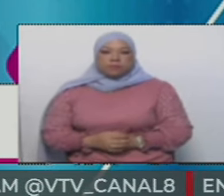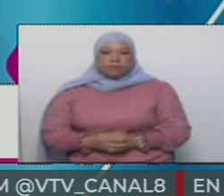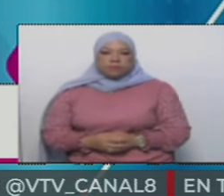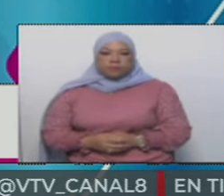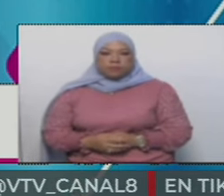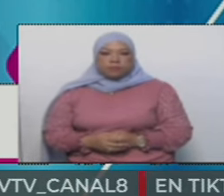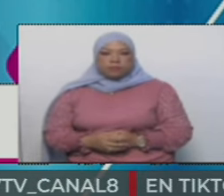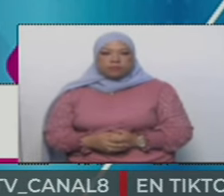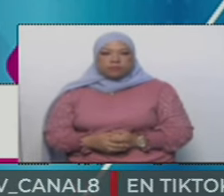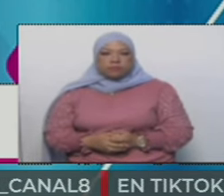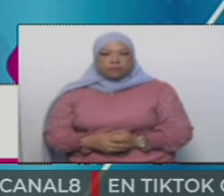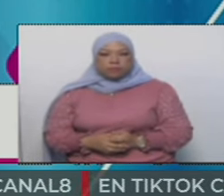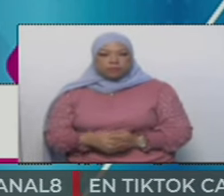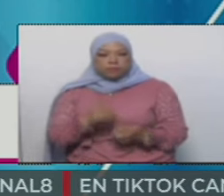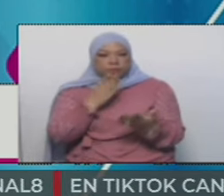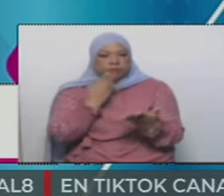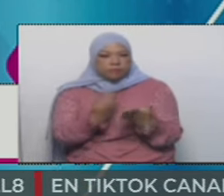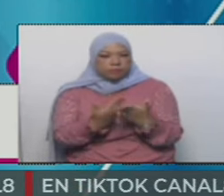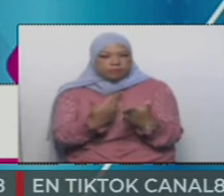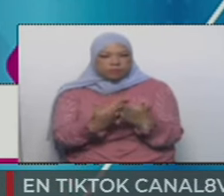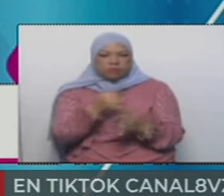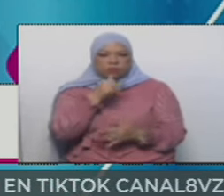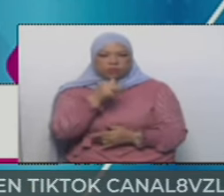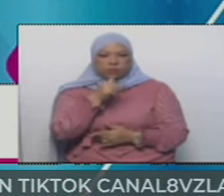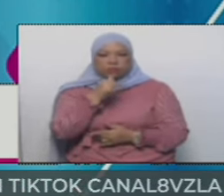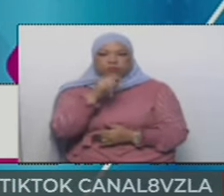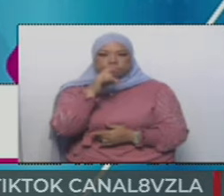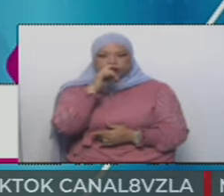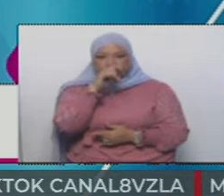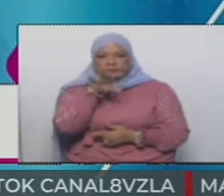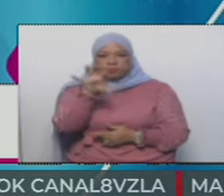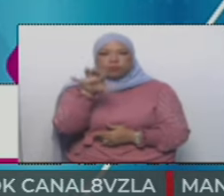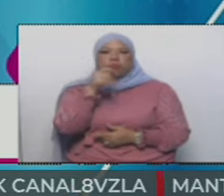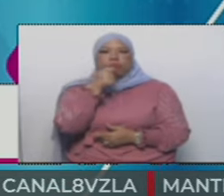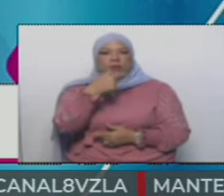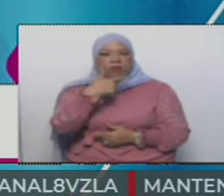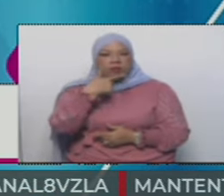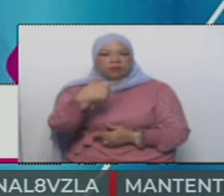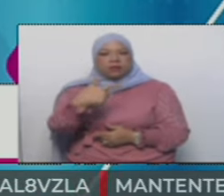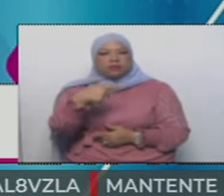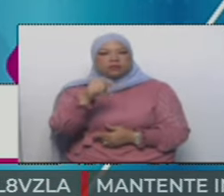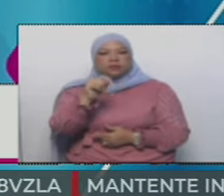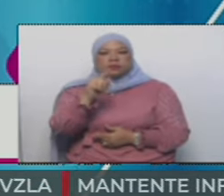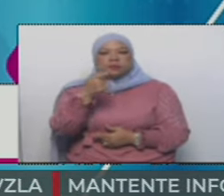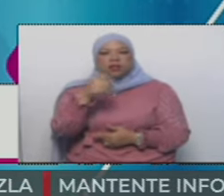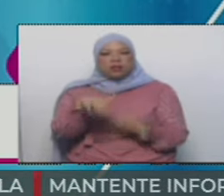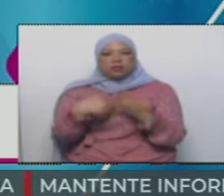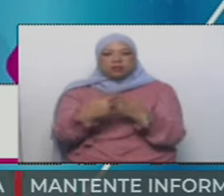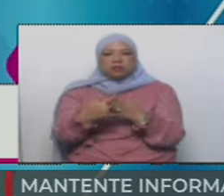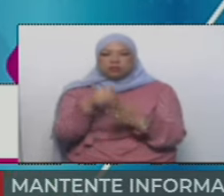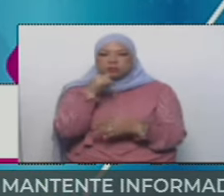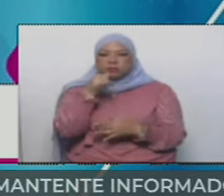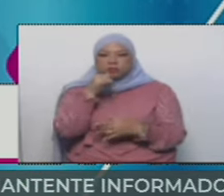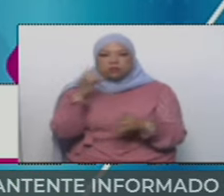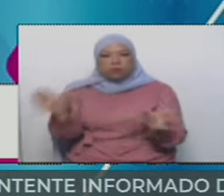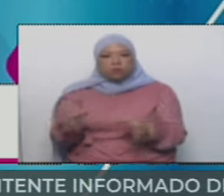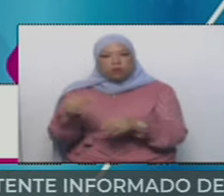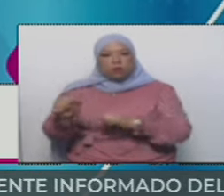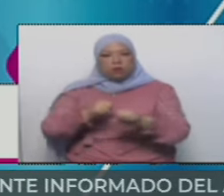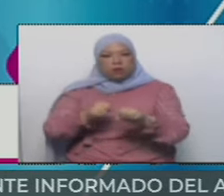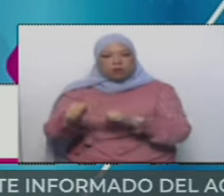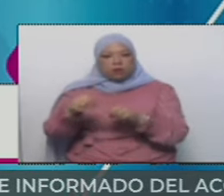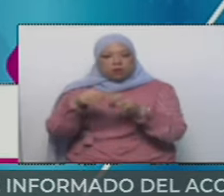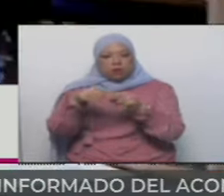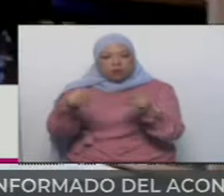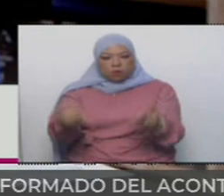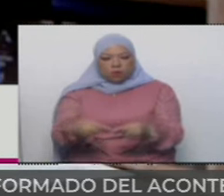Lanzamos el proyecto de Patria Grande del Sur, 10.000 hectáreas, junto al Movimiento Sin Tierras de Brasil,